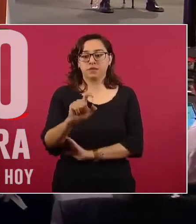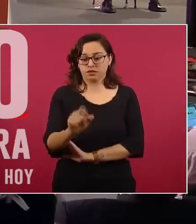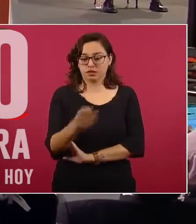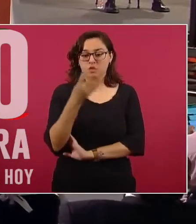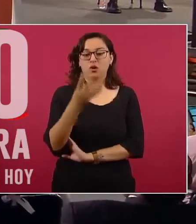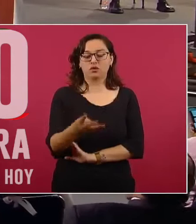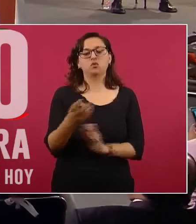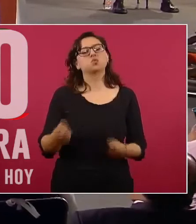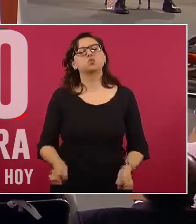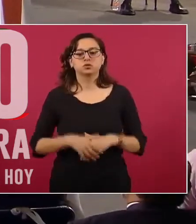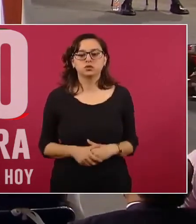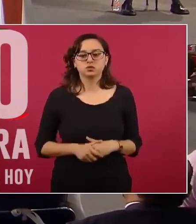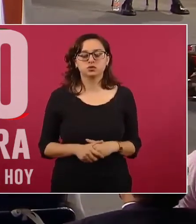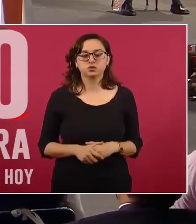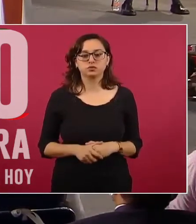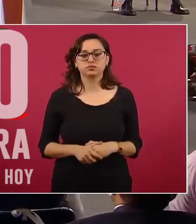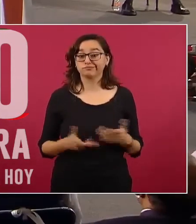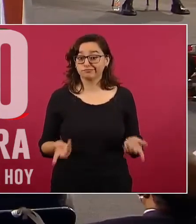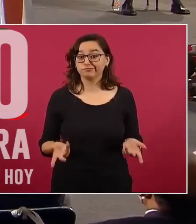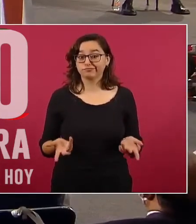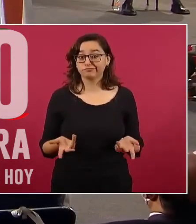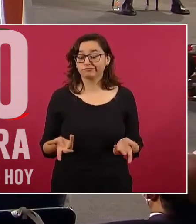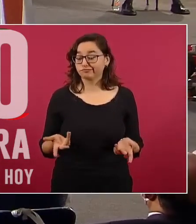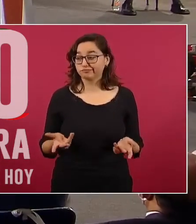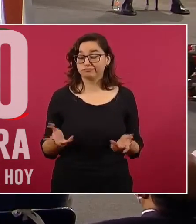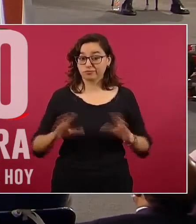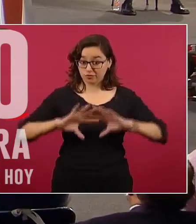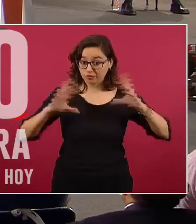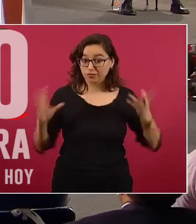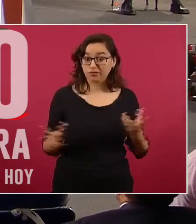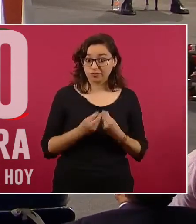maneras, nos va a llevar tiempo